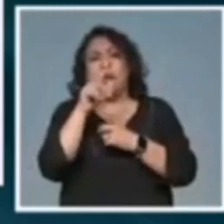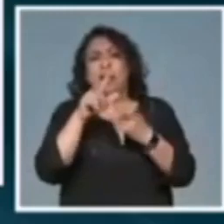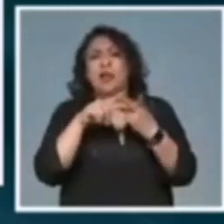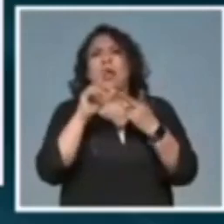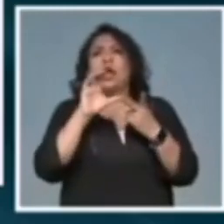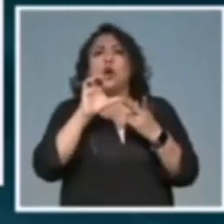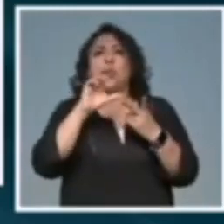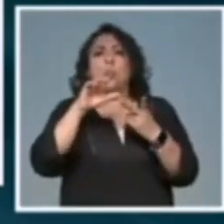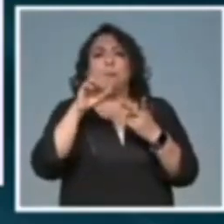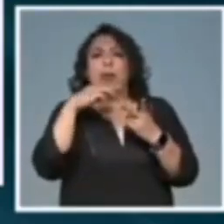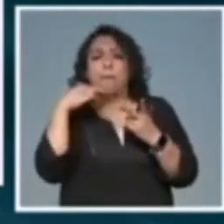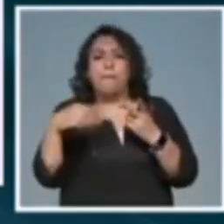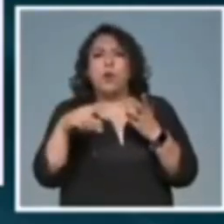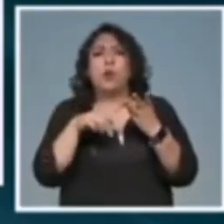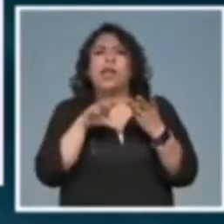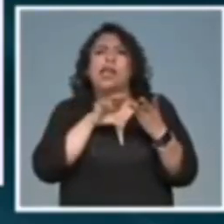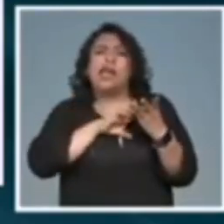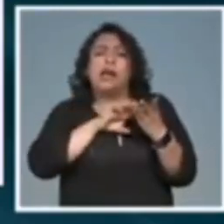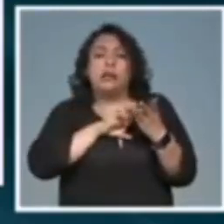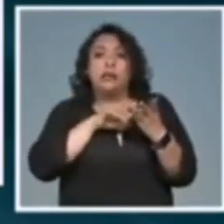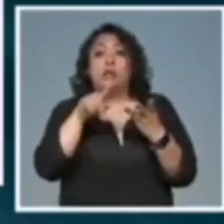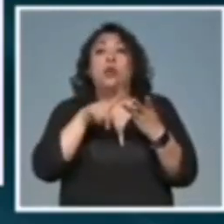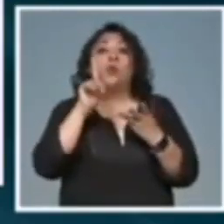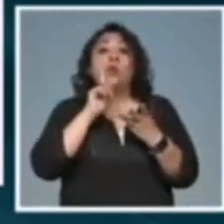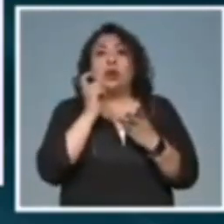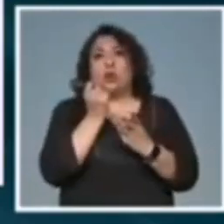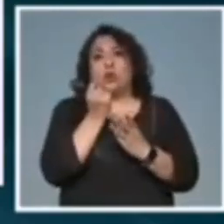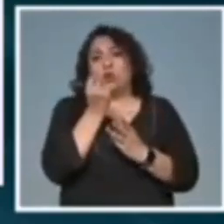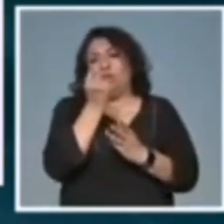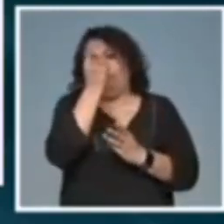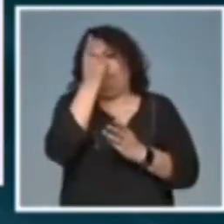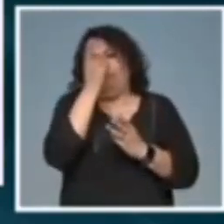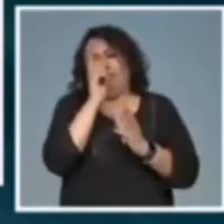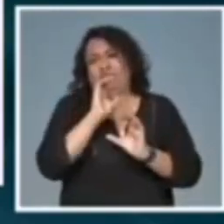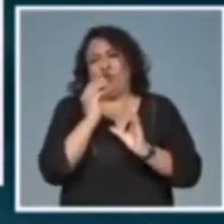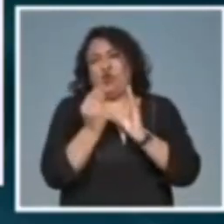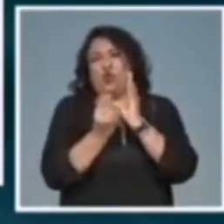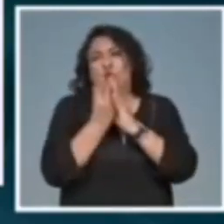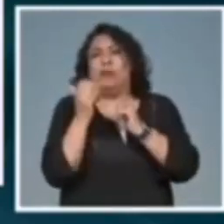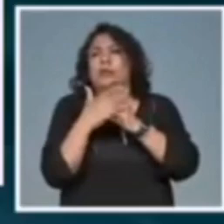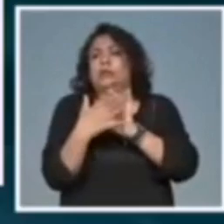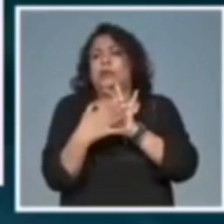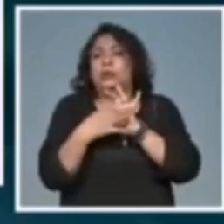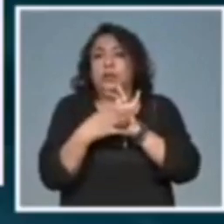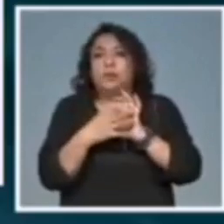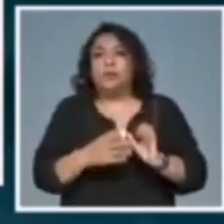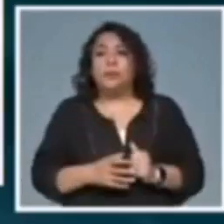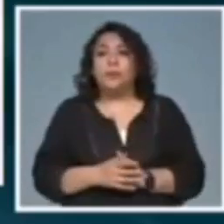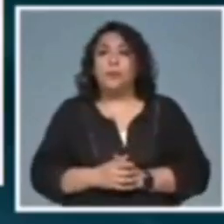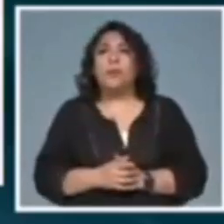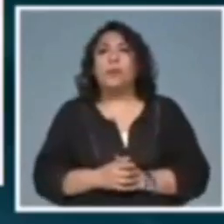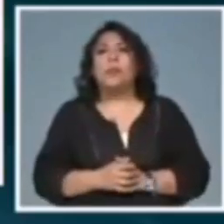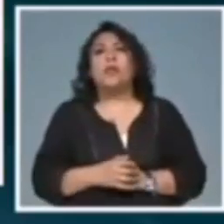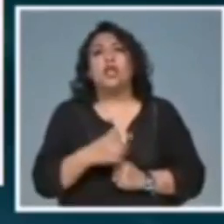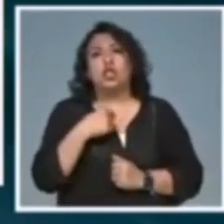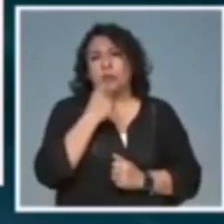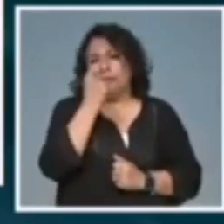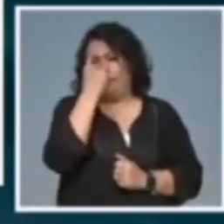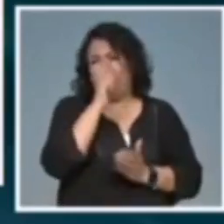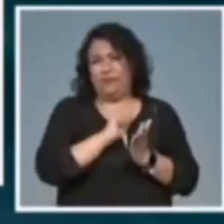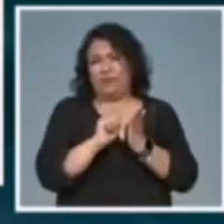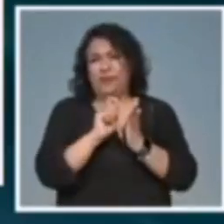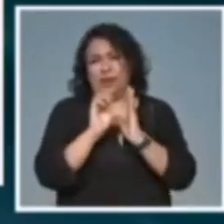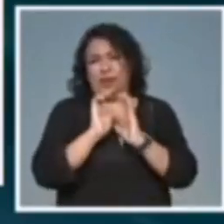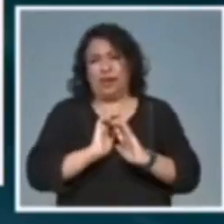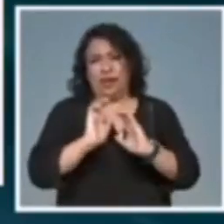Cumbia del Mole y El Cariñito, la cantautora estrenará algunas piezas que le son muy cercanas. Yo compuse un